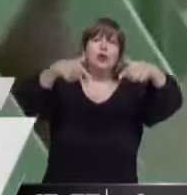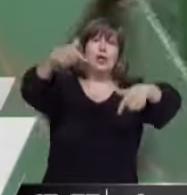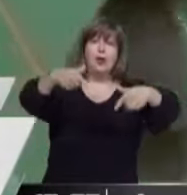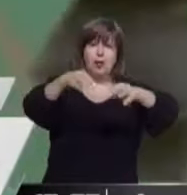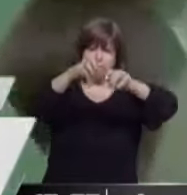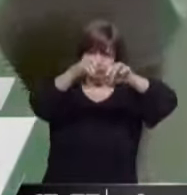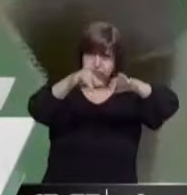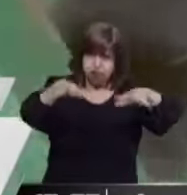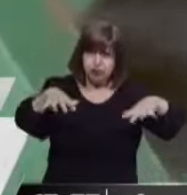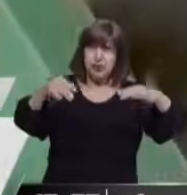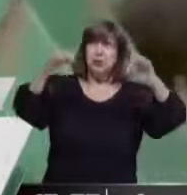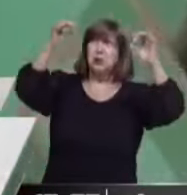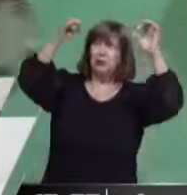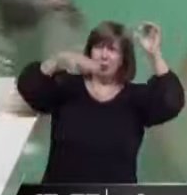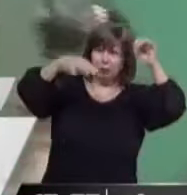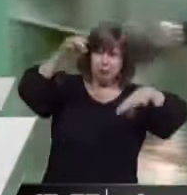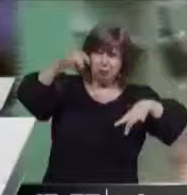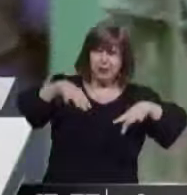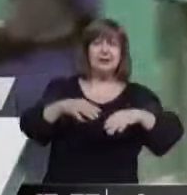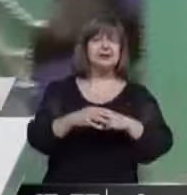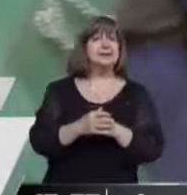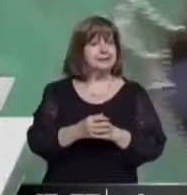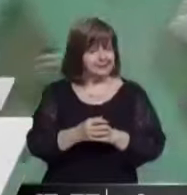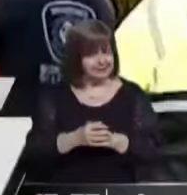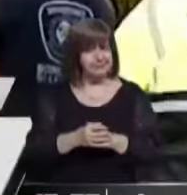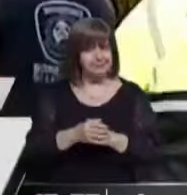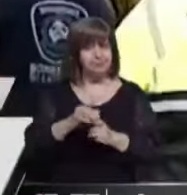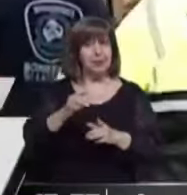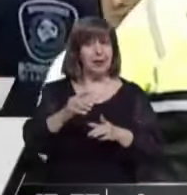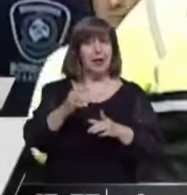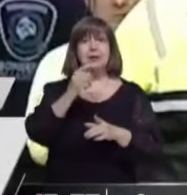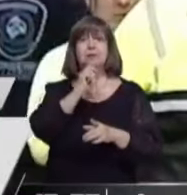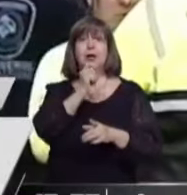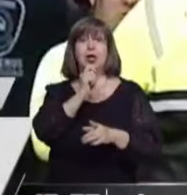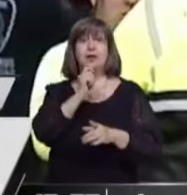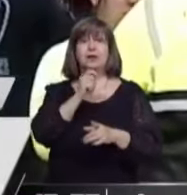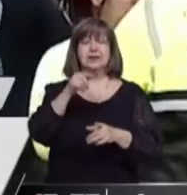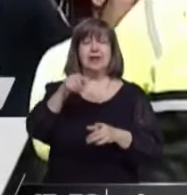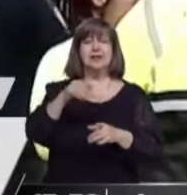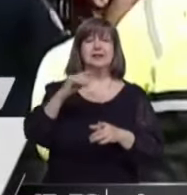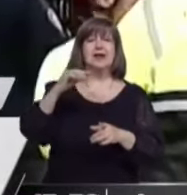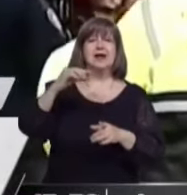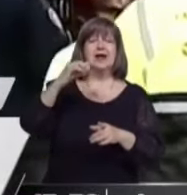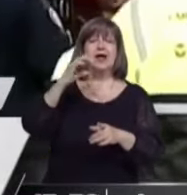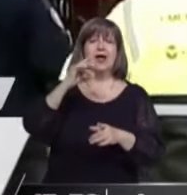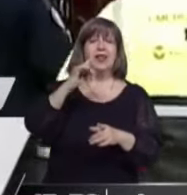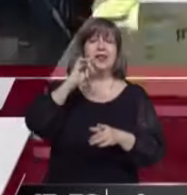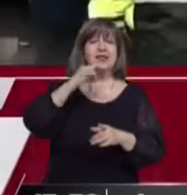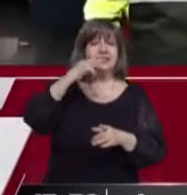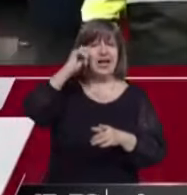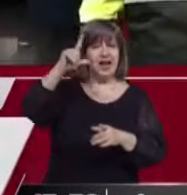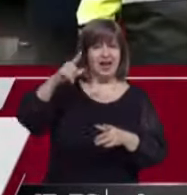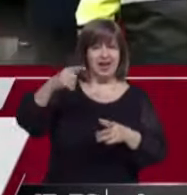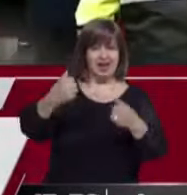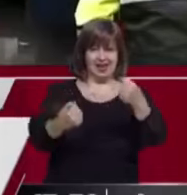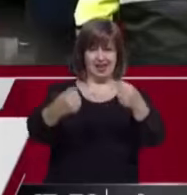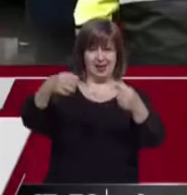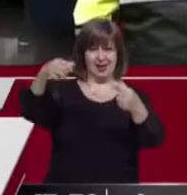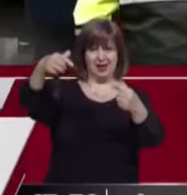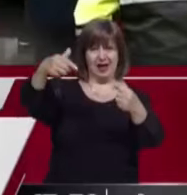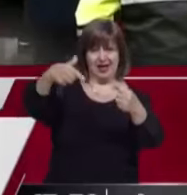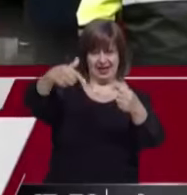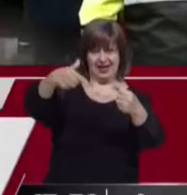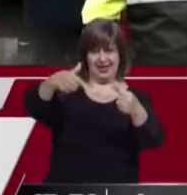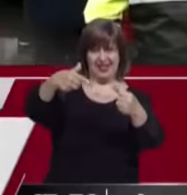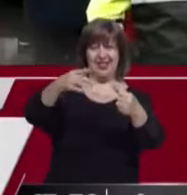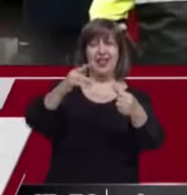puente Claro porque esta línea la línea San Martín es una línea diesel hay que tener en cuenta que la mayoría de las líneas férreas acá en la